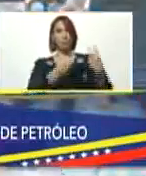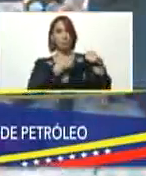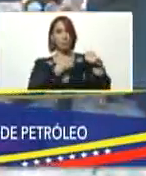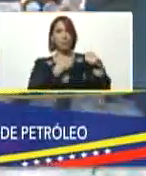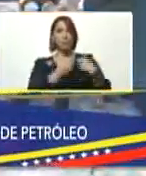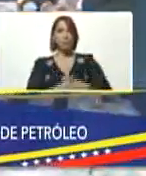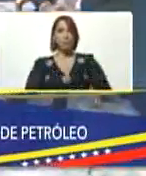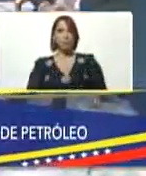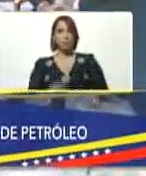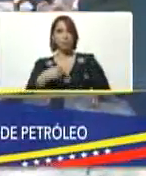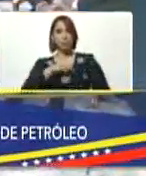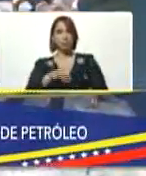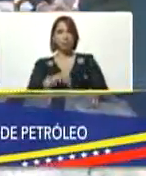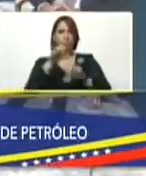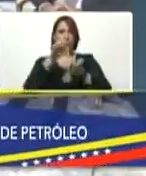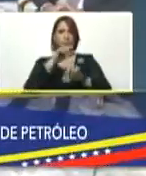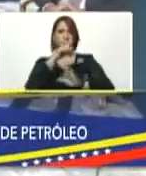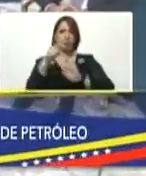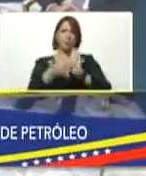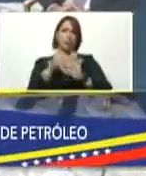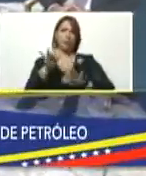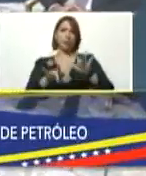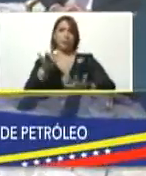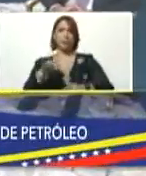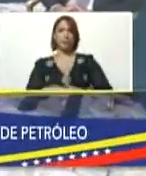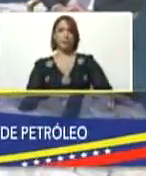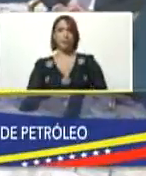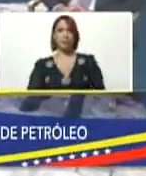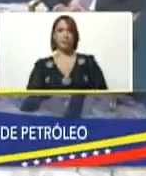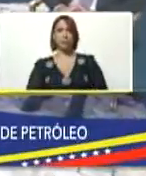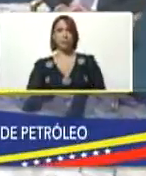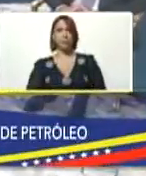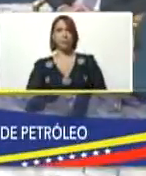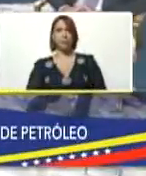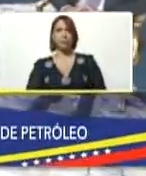Lo elegimos secretario general por consenso.